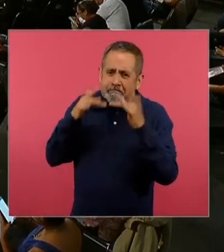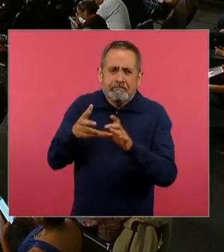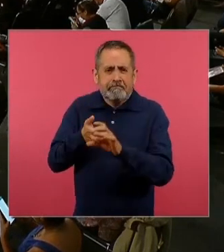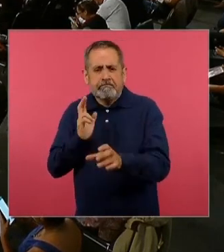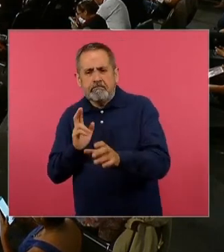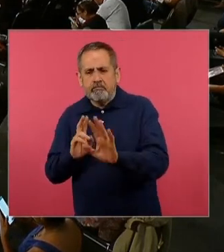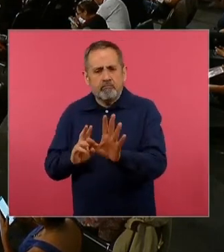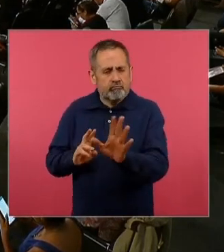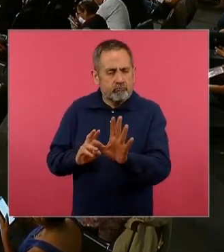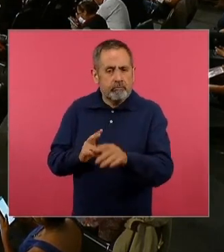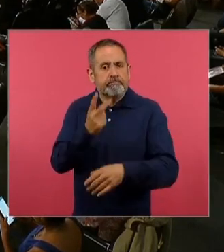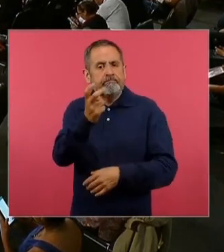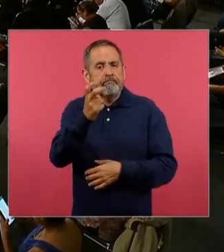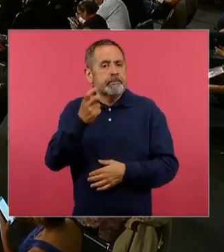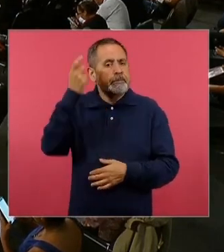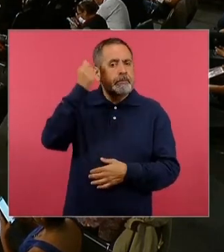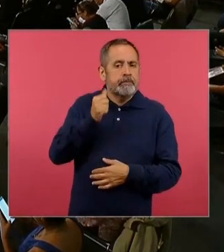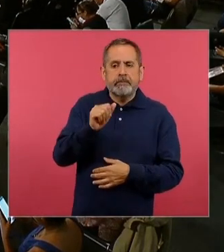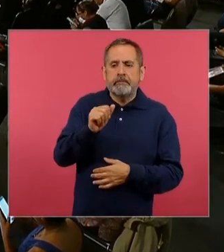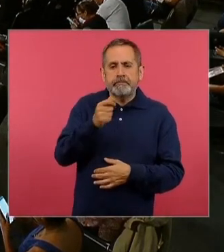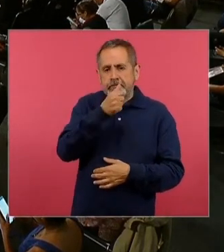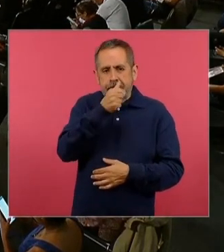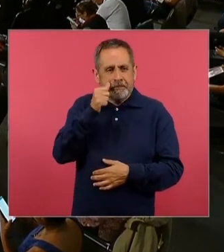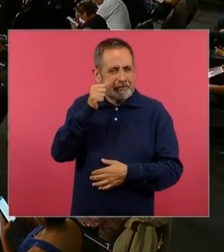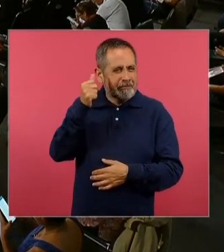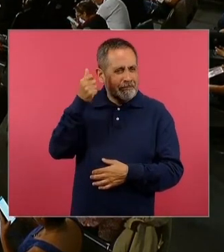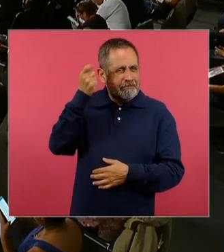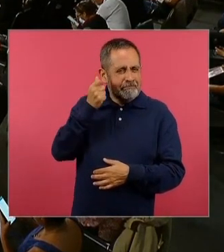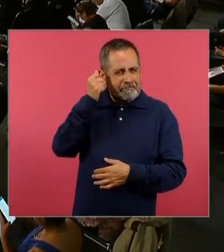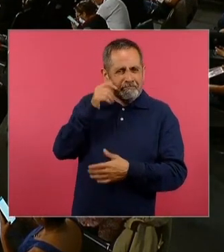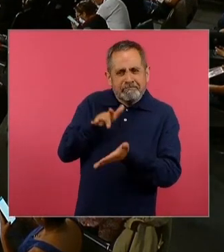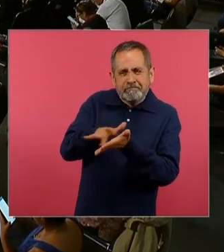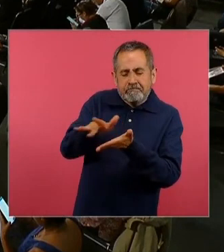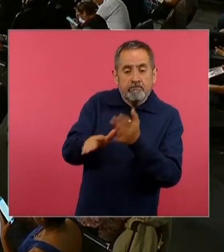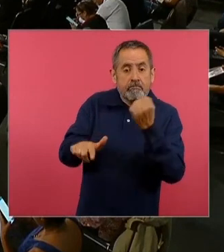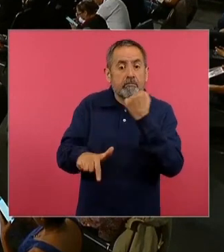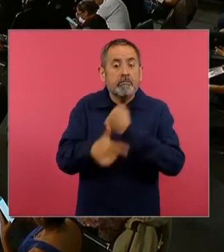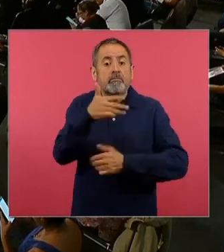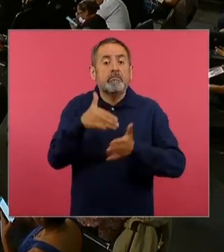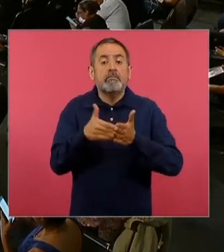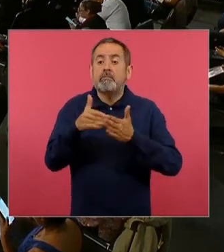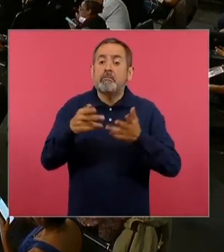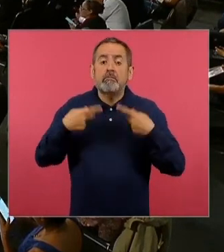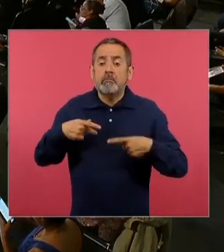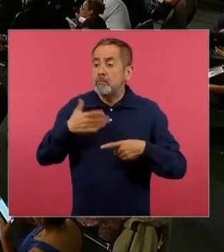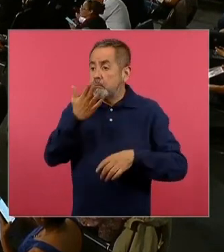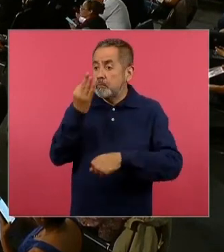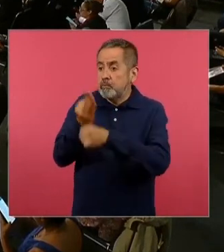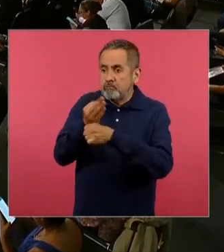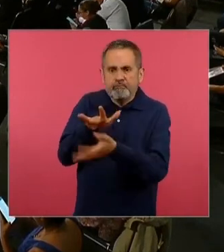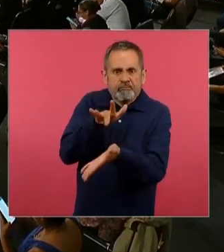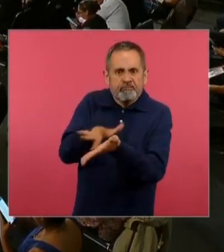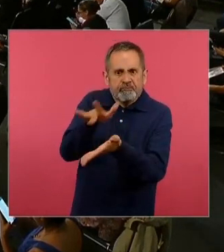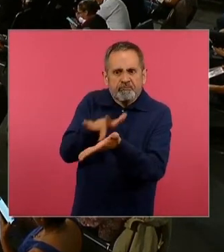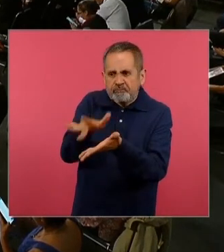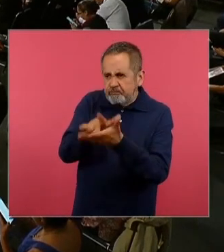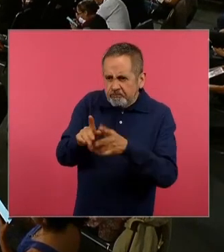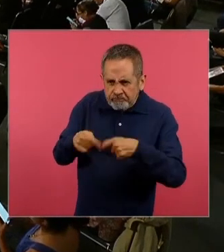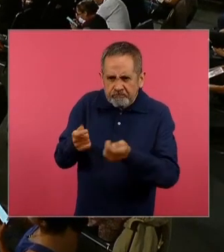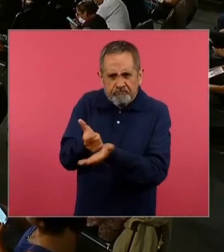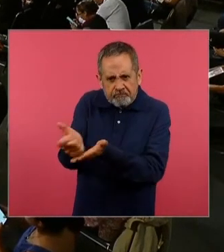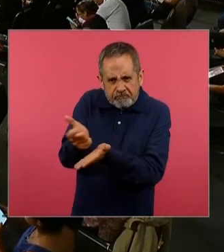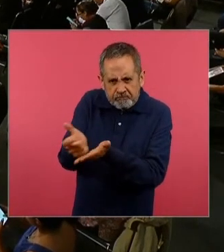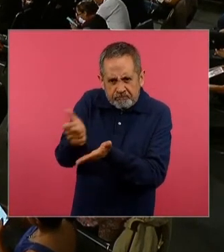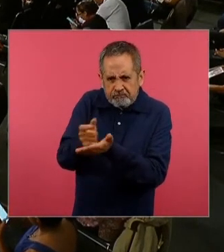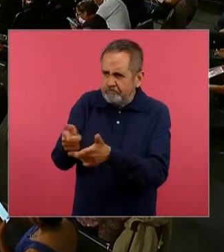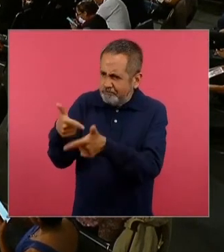eso las becas Benito Juárez, más de 12 millones de estudiantes reciben el apoyo para permanecer en el nivel medio